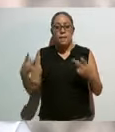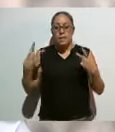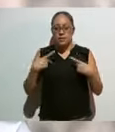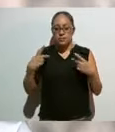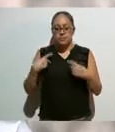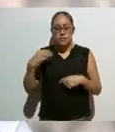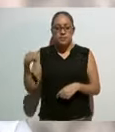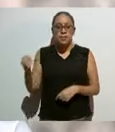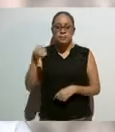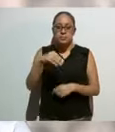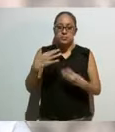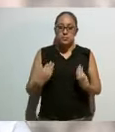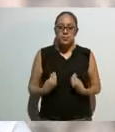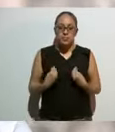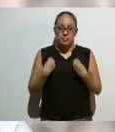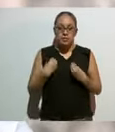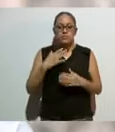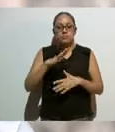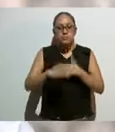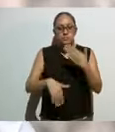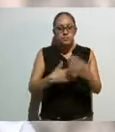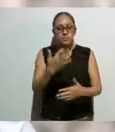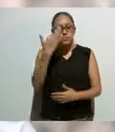tiempo, sobre todo